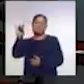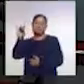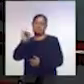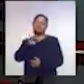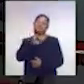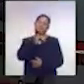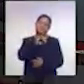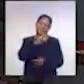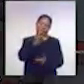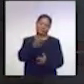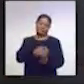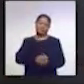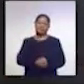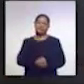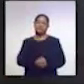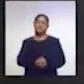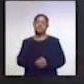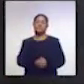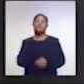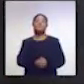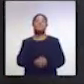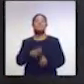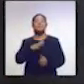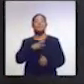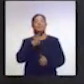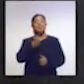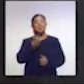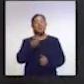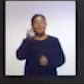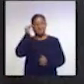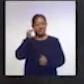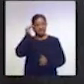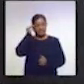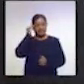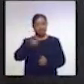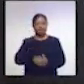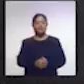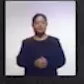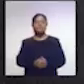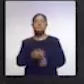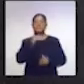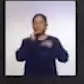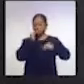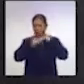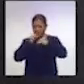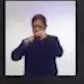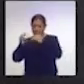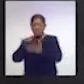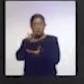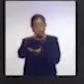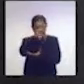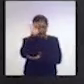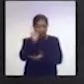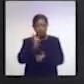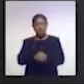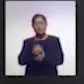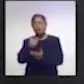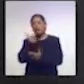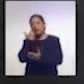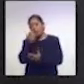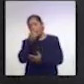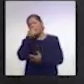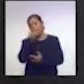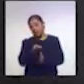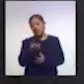es, inevitablemente, bueno, cuando son este tipo de maestrías, hay un proceso de selección. Les queremos decir que